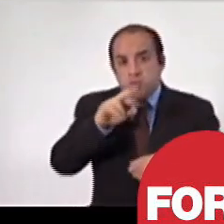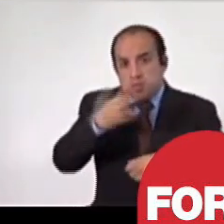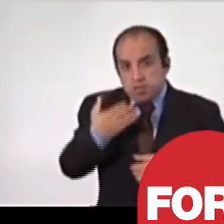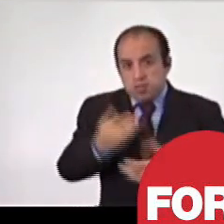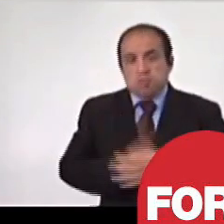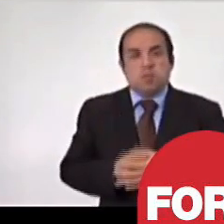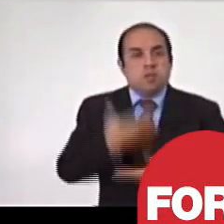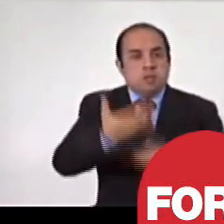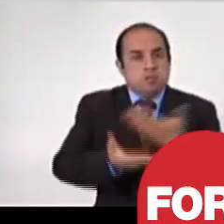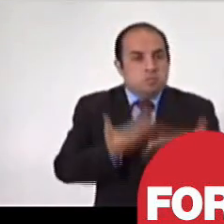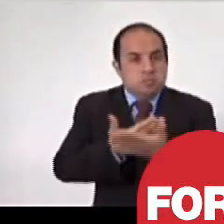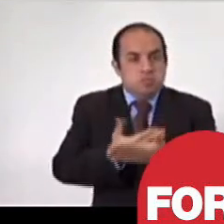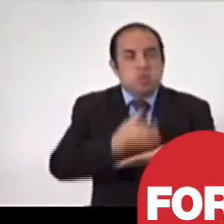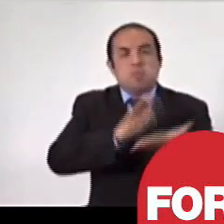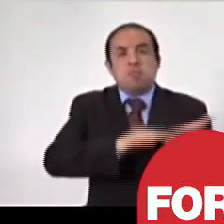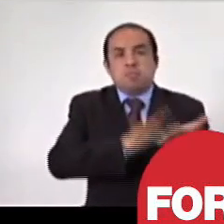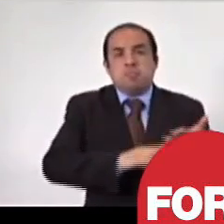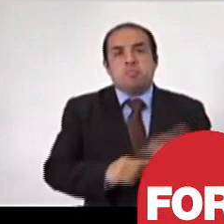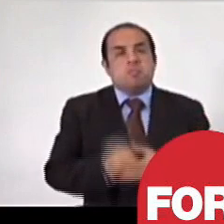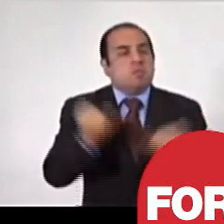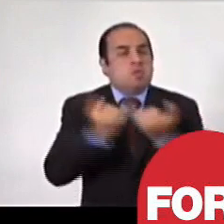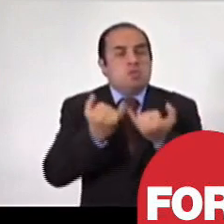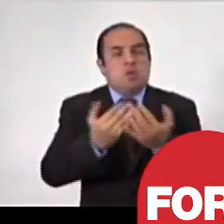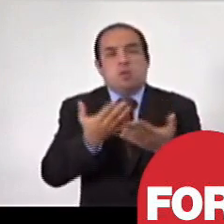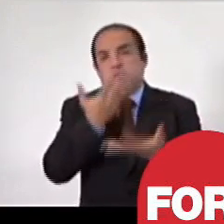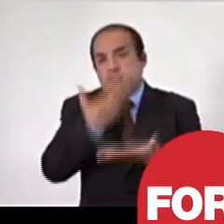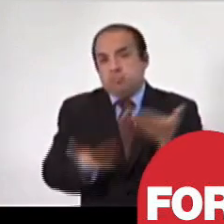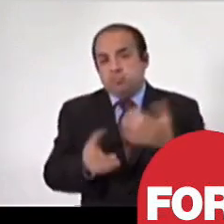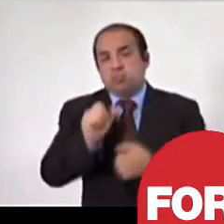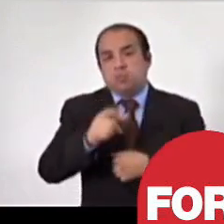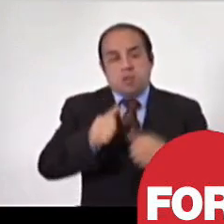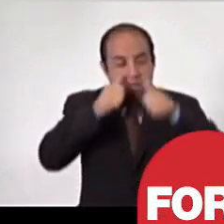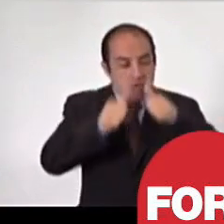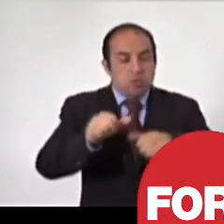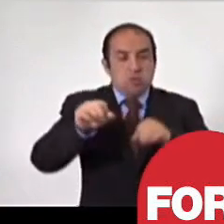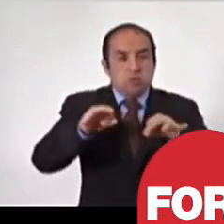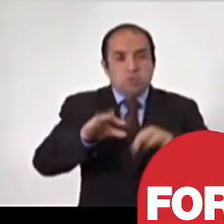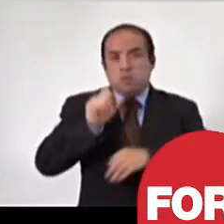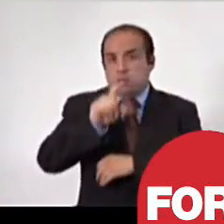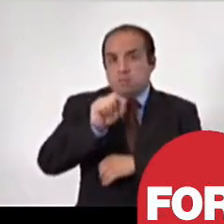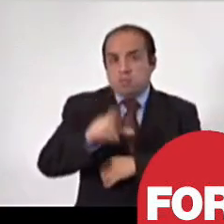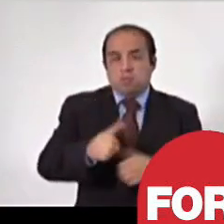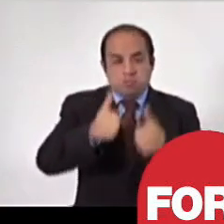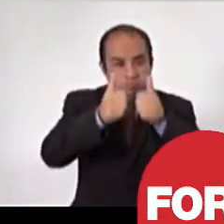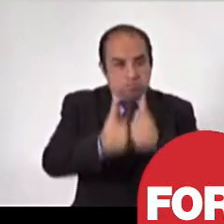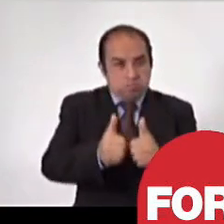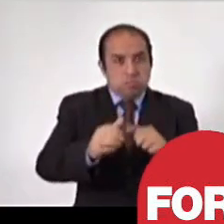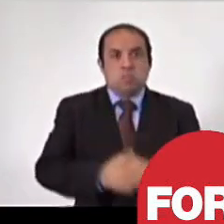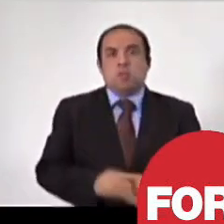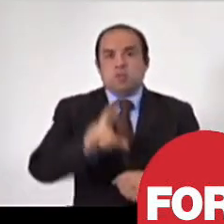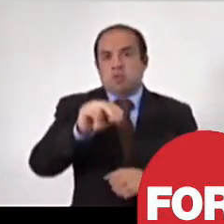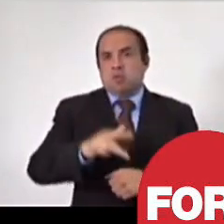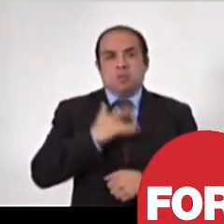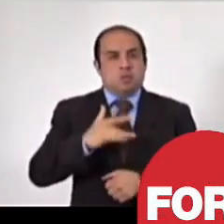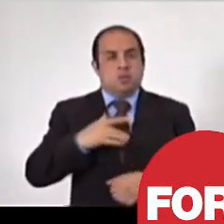viene recibiendo hasta ahora. La atención que tienen en las oficinas también va a permanecer. No van a